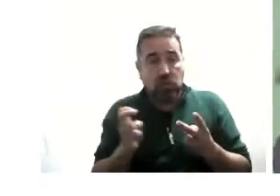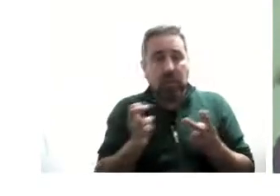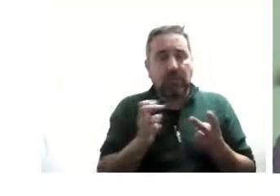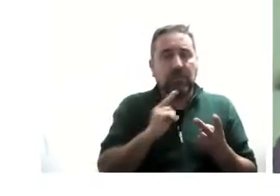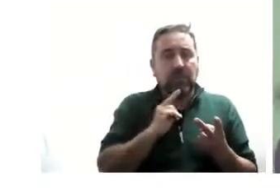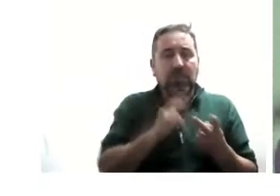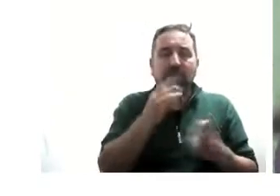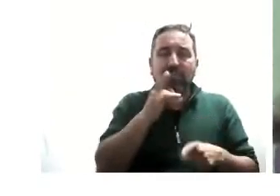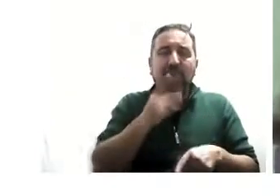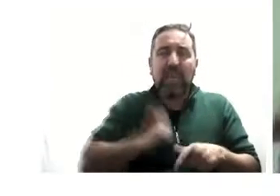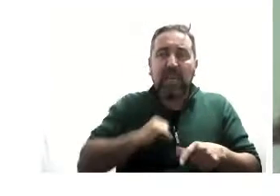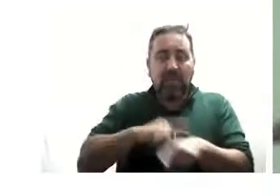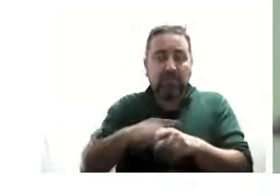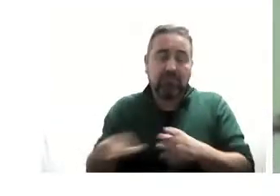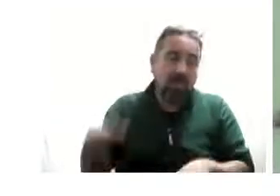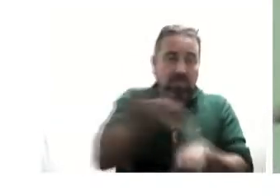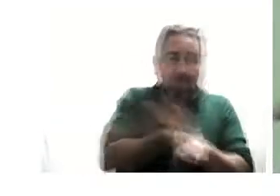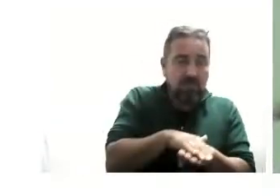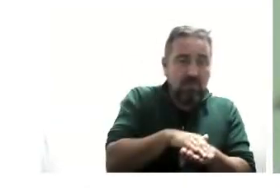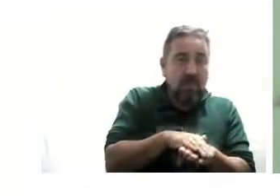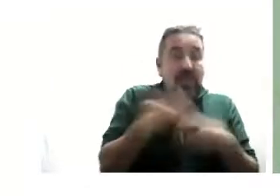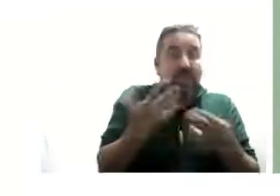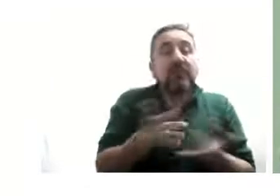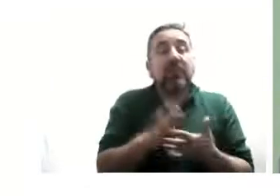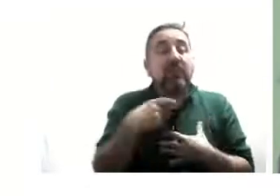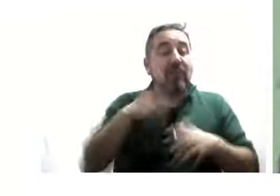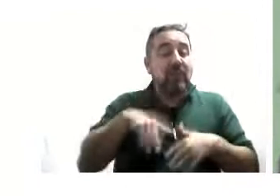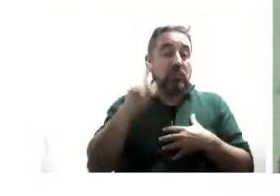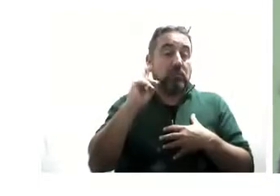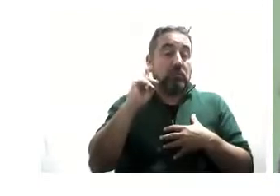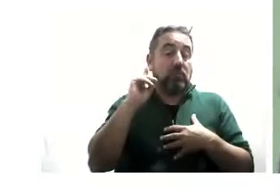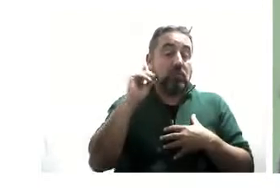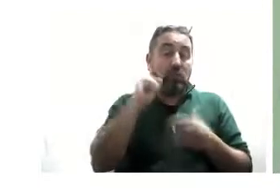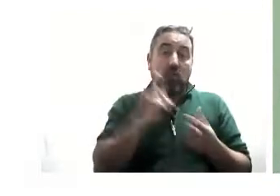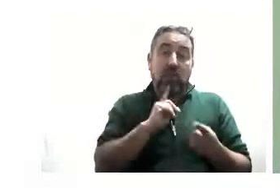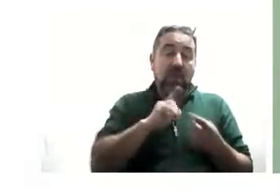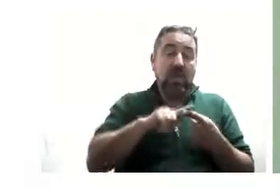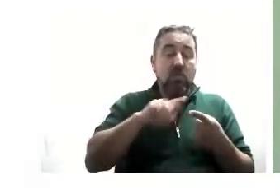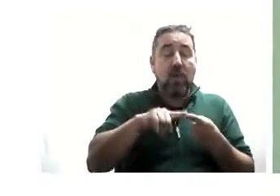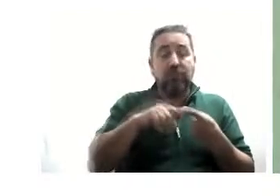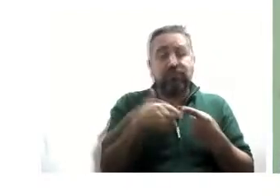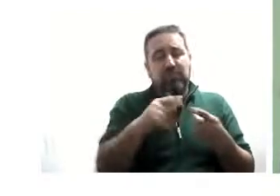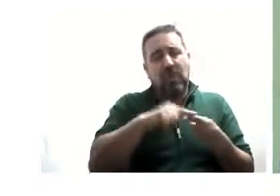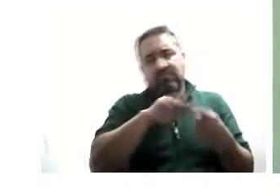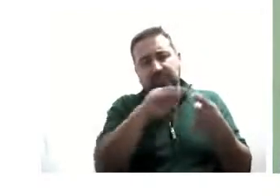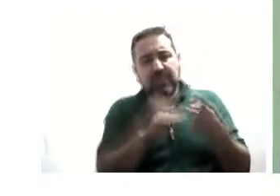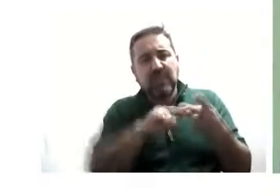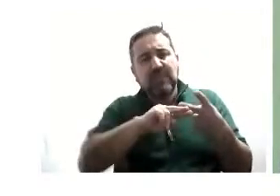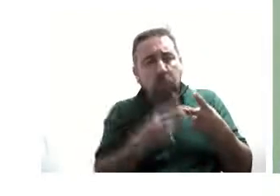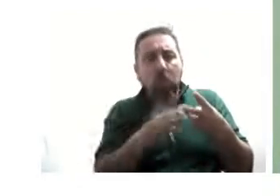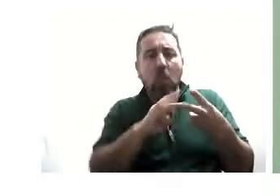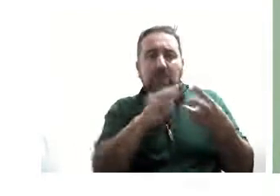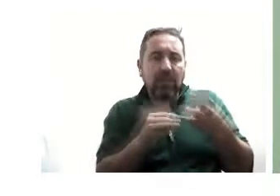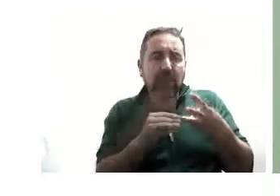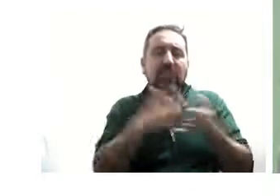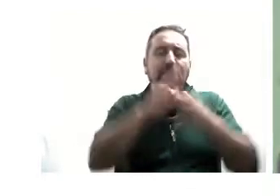manifestaciones clínicas, y la sordera se queda en un segundo o tercer plano, y eso pues supone retrasos en